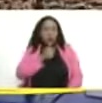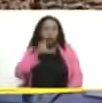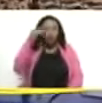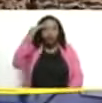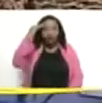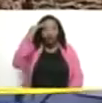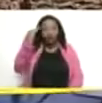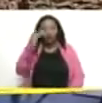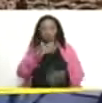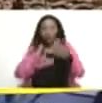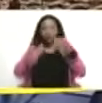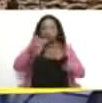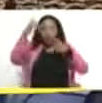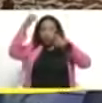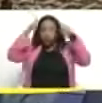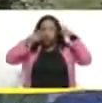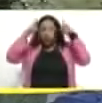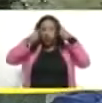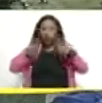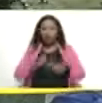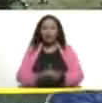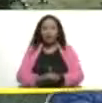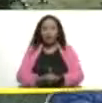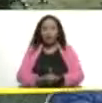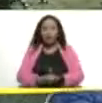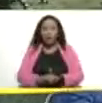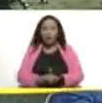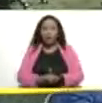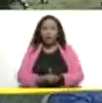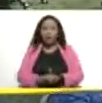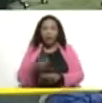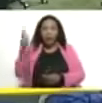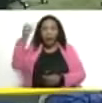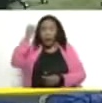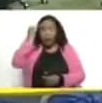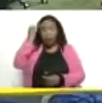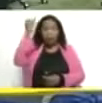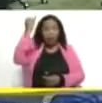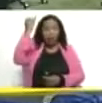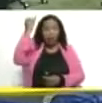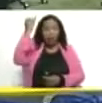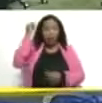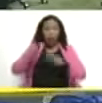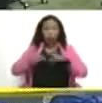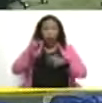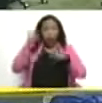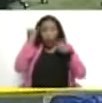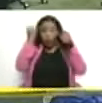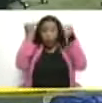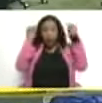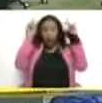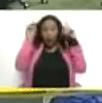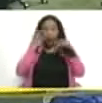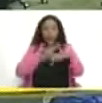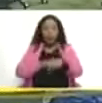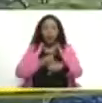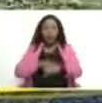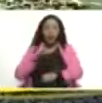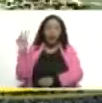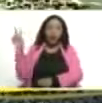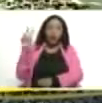comandante supremo Hugo Rafael Chávez Frías, arquitecto y constructor de la nueva época